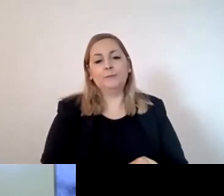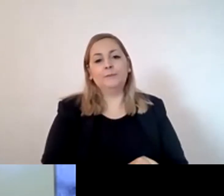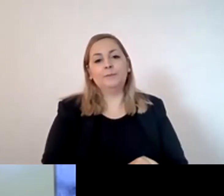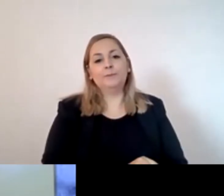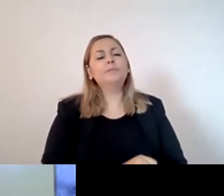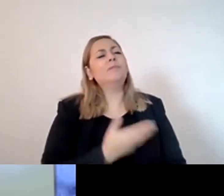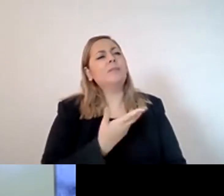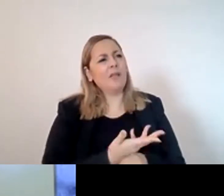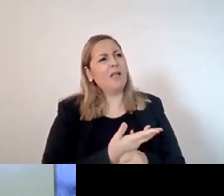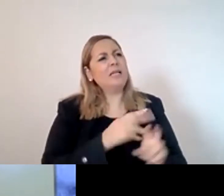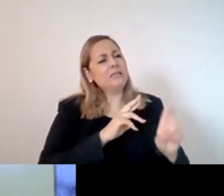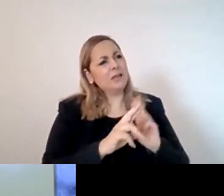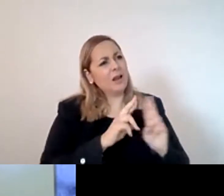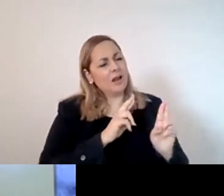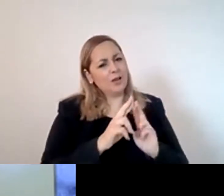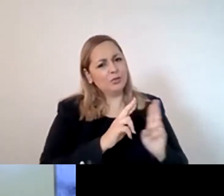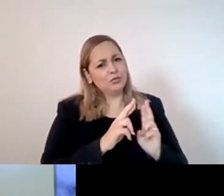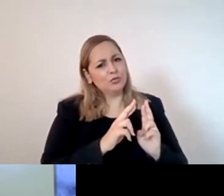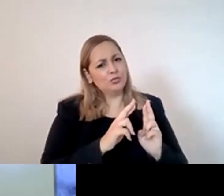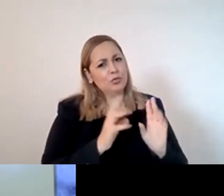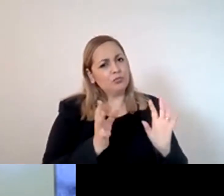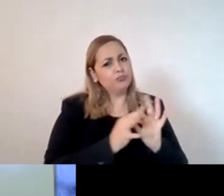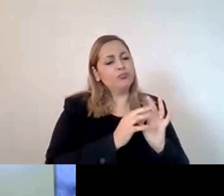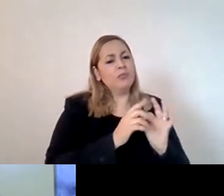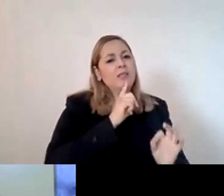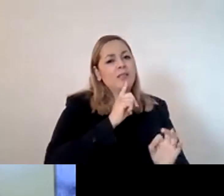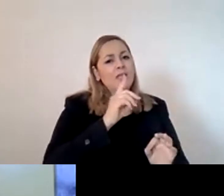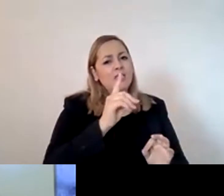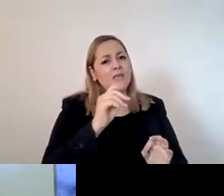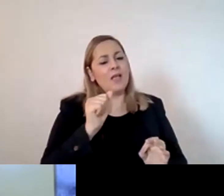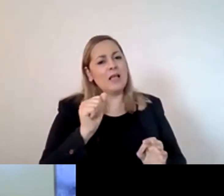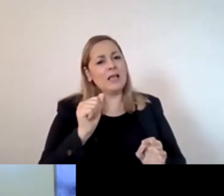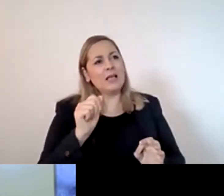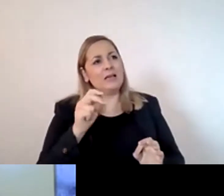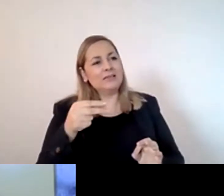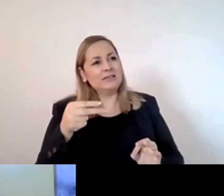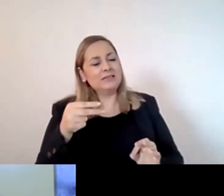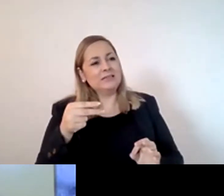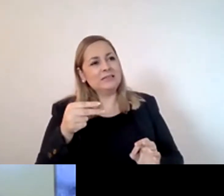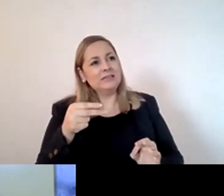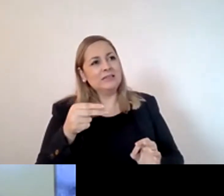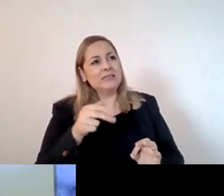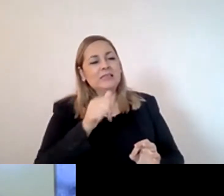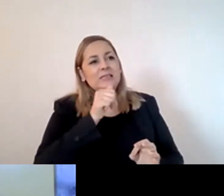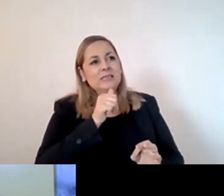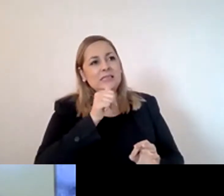si existe una relación entre el TDAH inatento y las ideaciones suicidas.